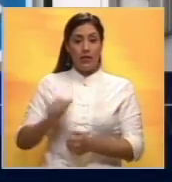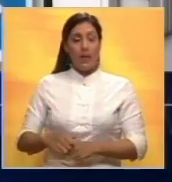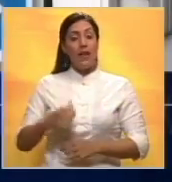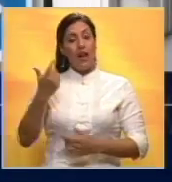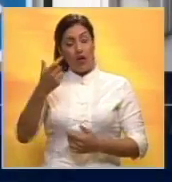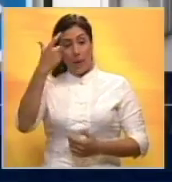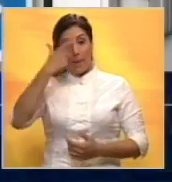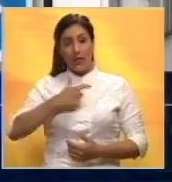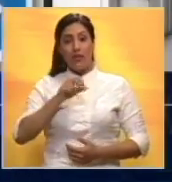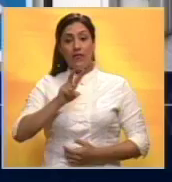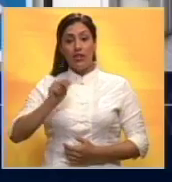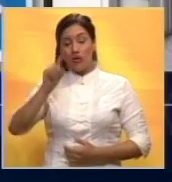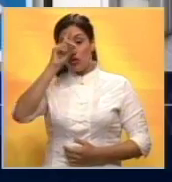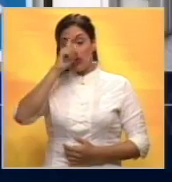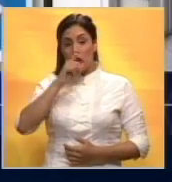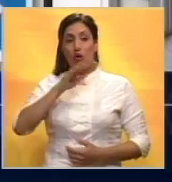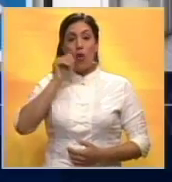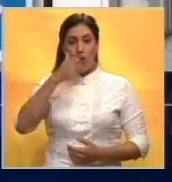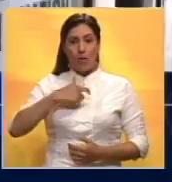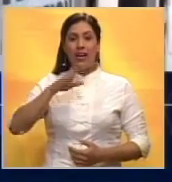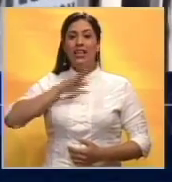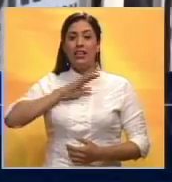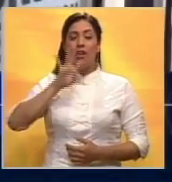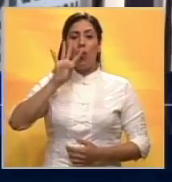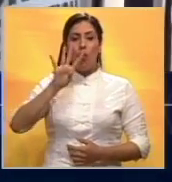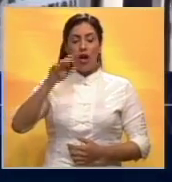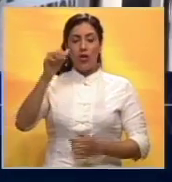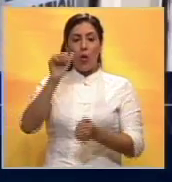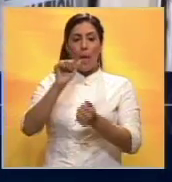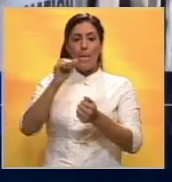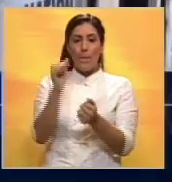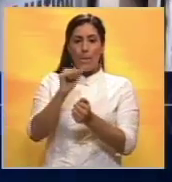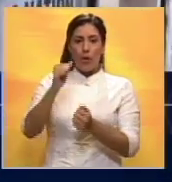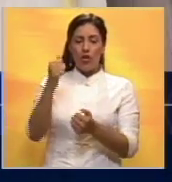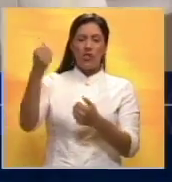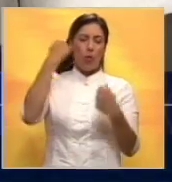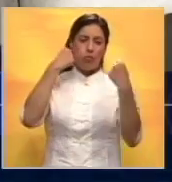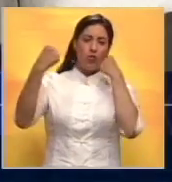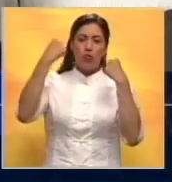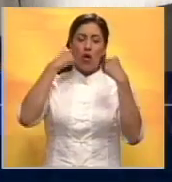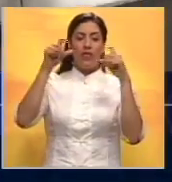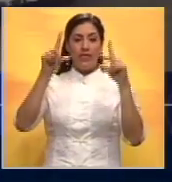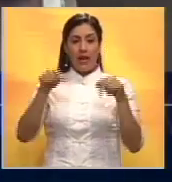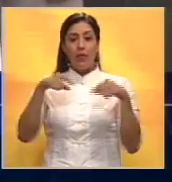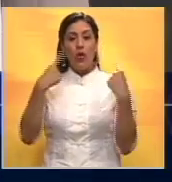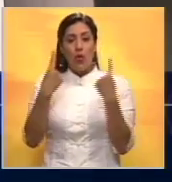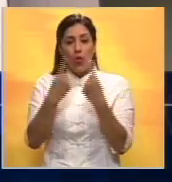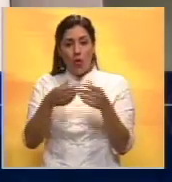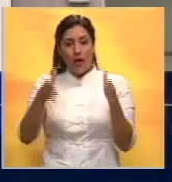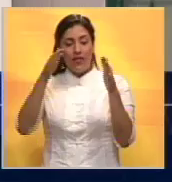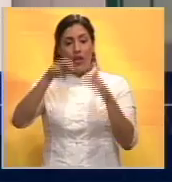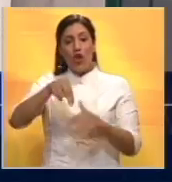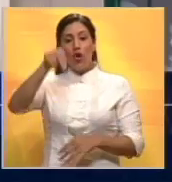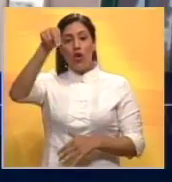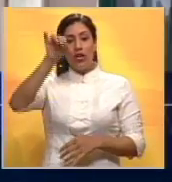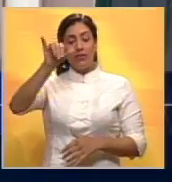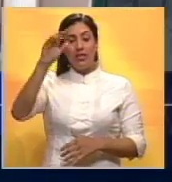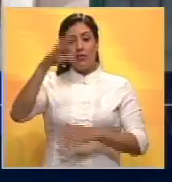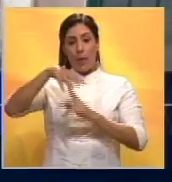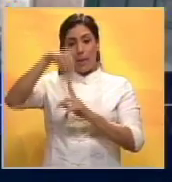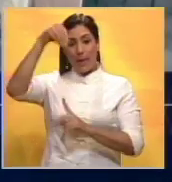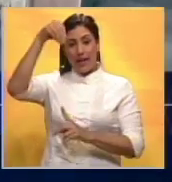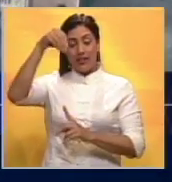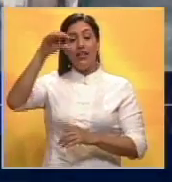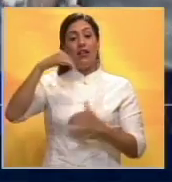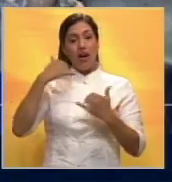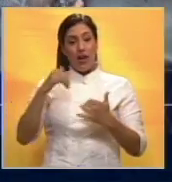el individuo de 22 años habría sido víctima de cuatro oficiales que también lo habrían golpeado en una residencia al norte de París